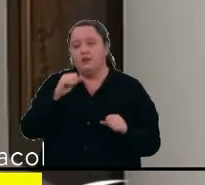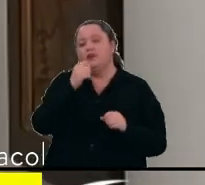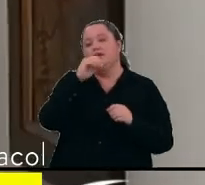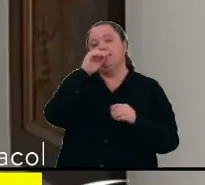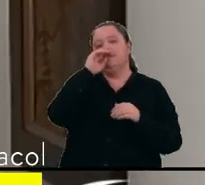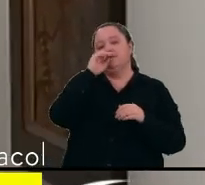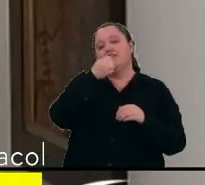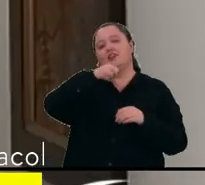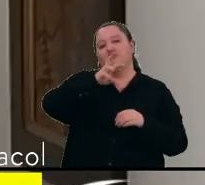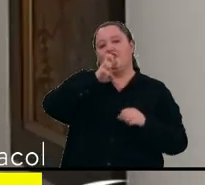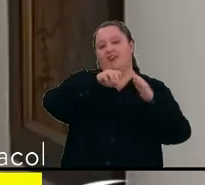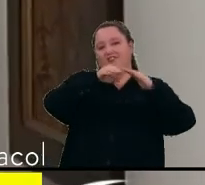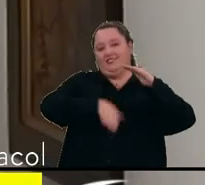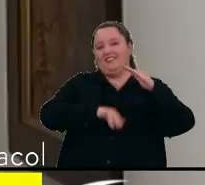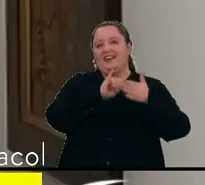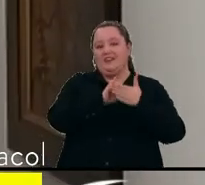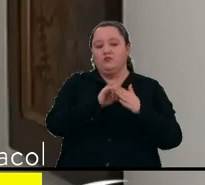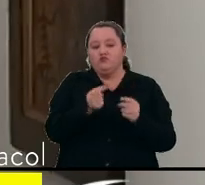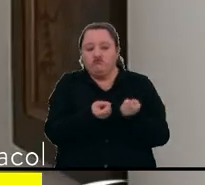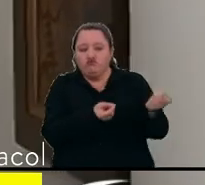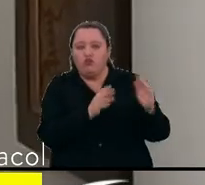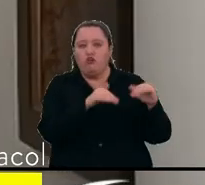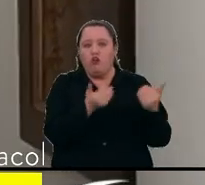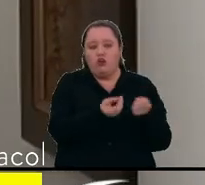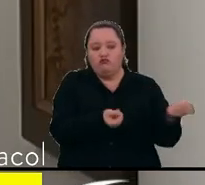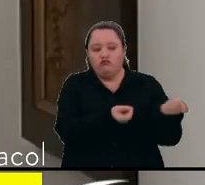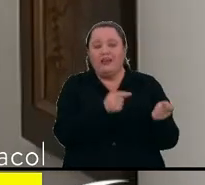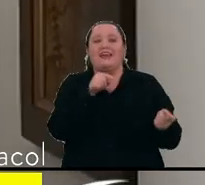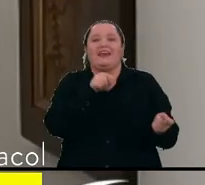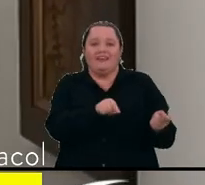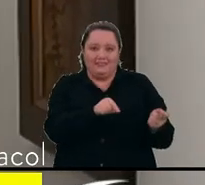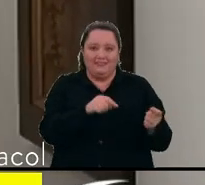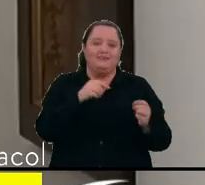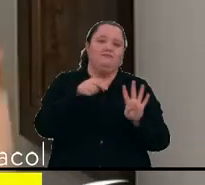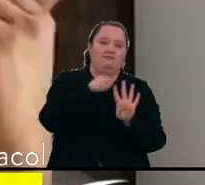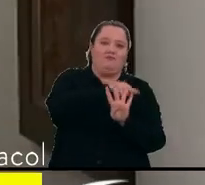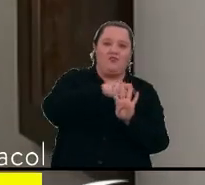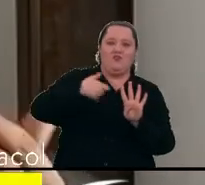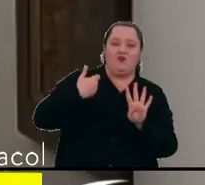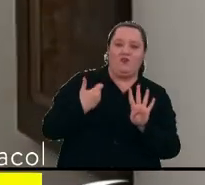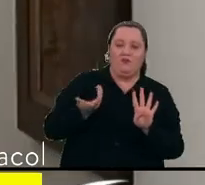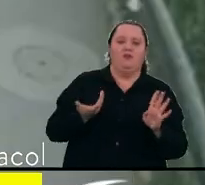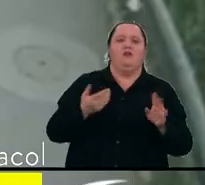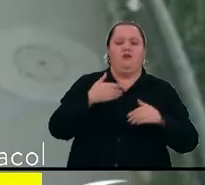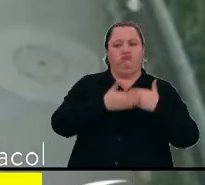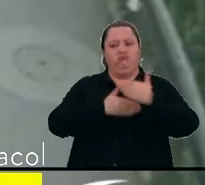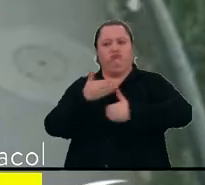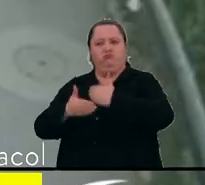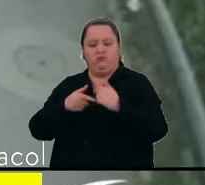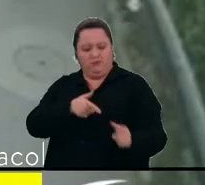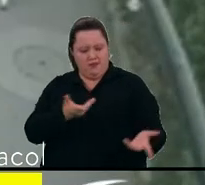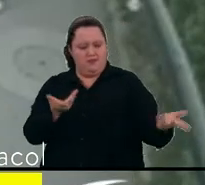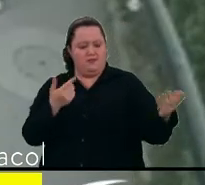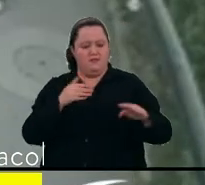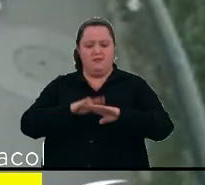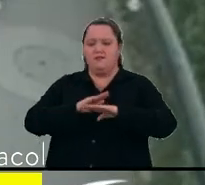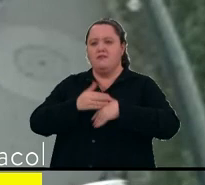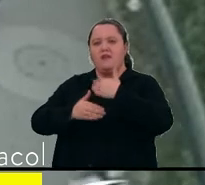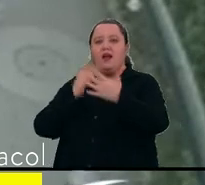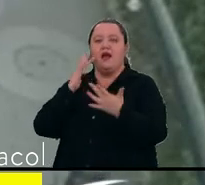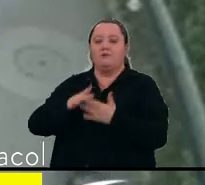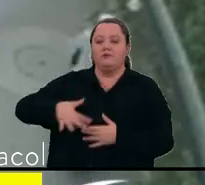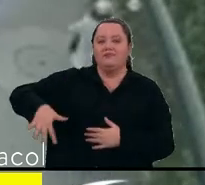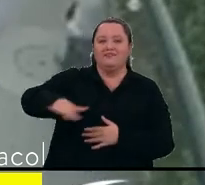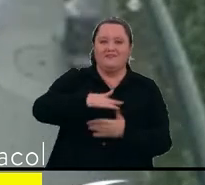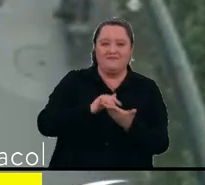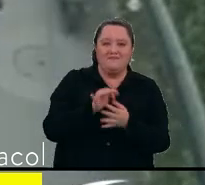menores de edad de un colegio cercano esto pues sin lugar a dudas ha activado la ruta y todo el andamiaje del municipio